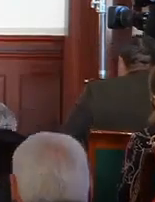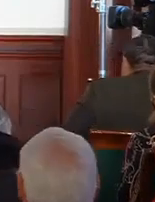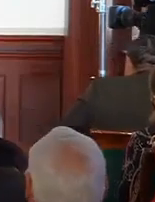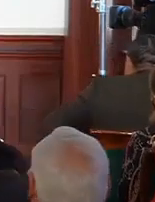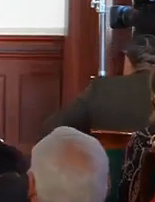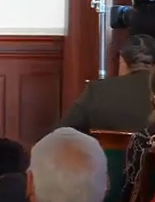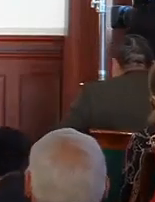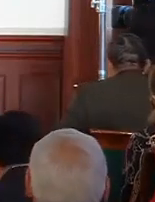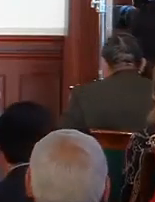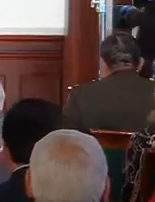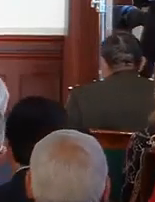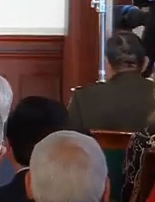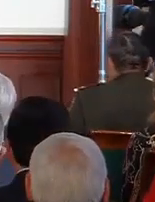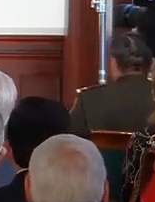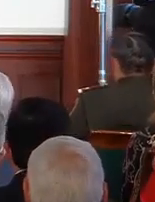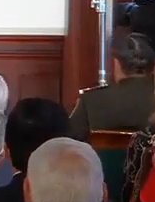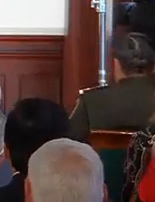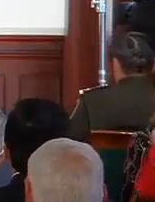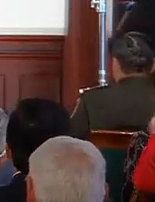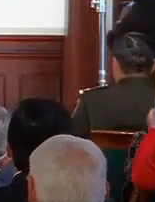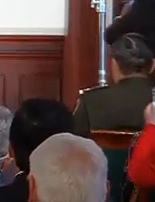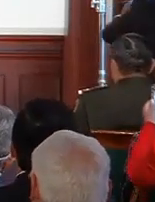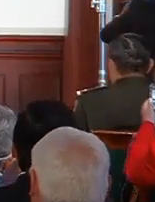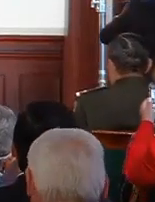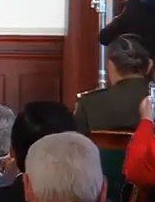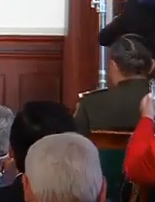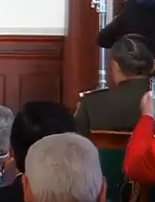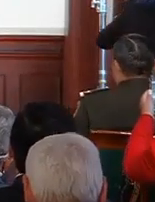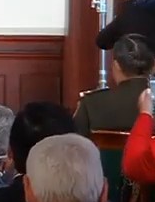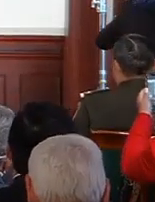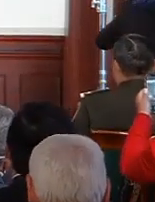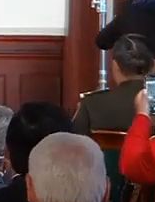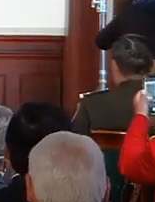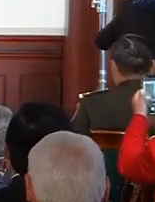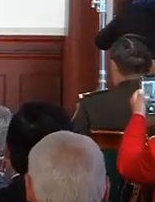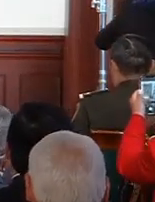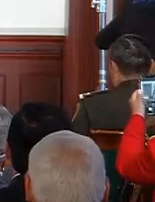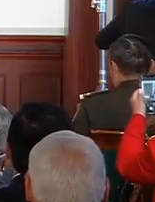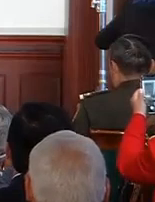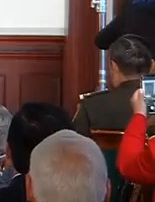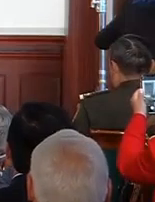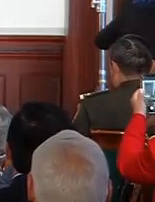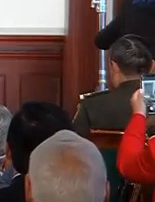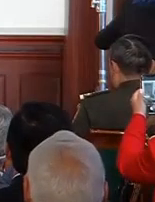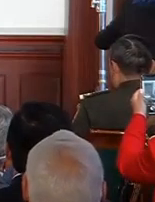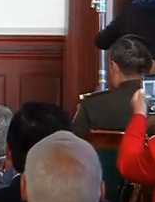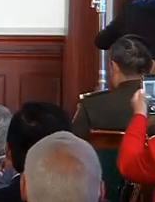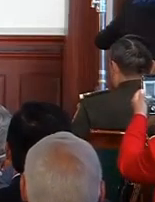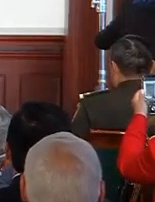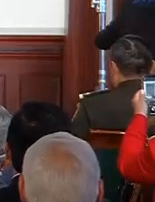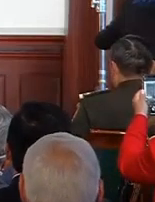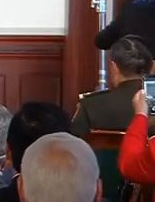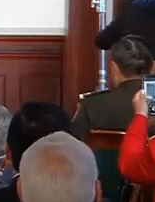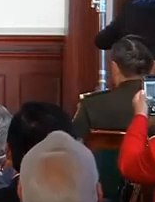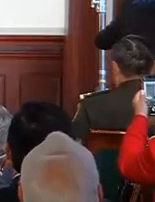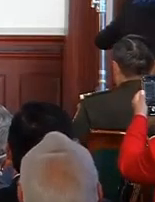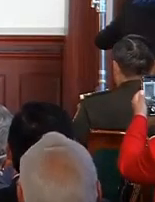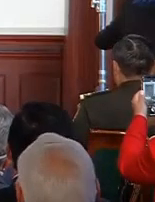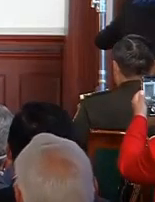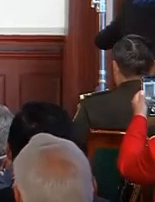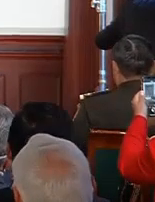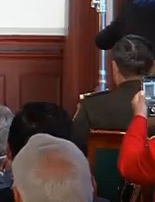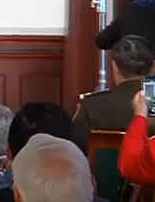Andrés Manuel López Obrador, presidente constitucional de los Estados Unidos Mexicanos, con motivo del tercer informe de